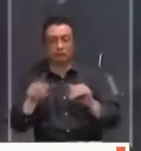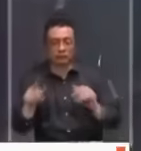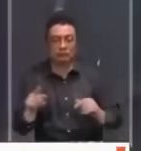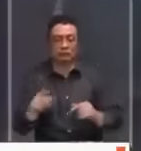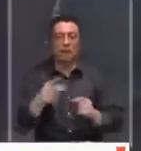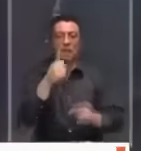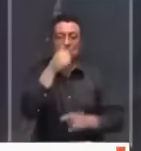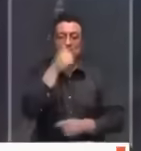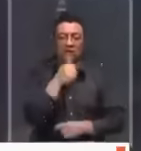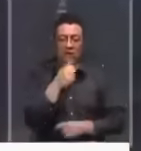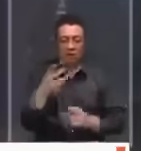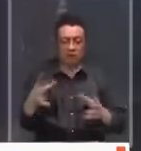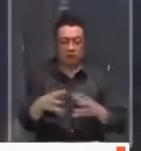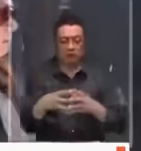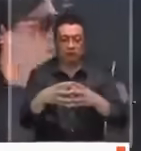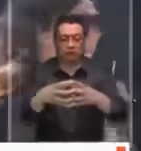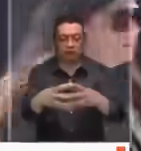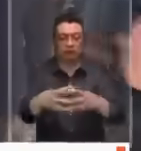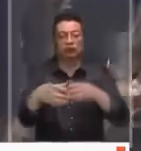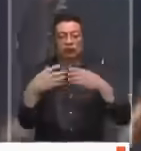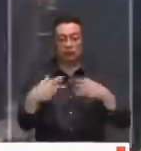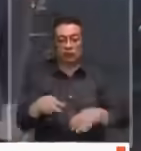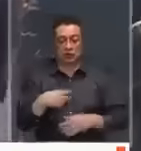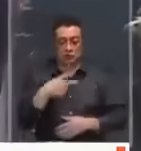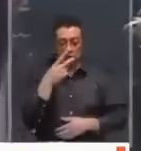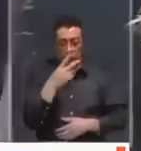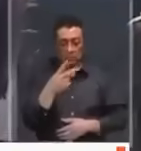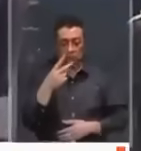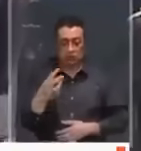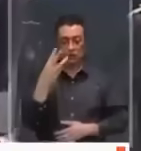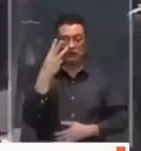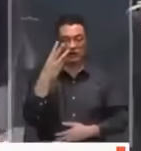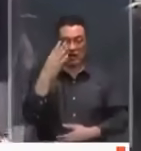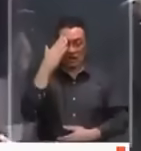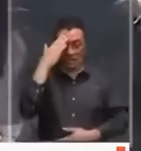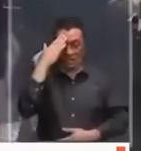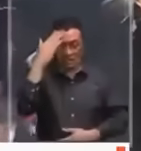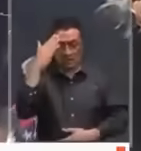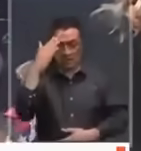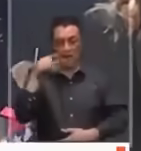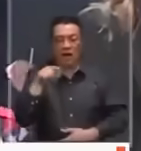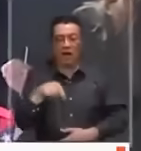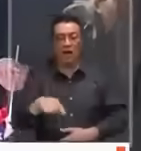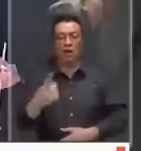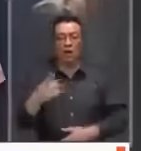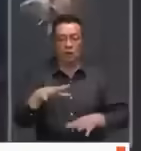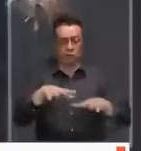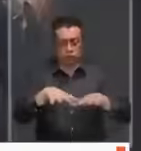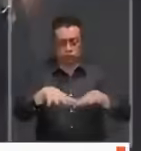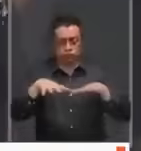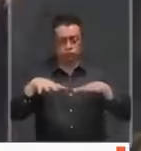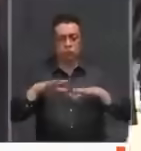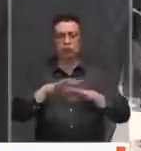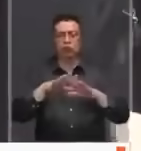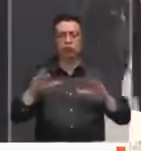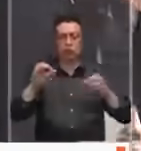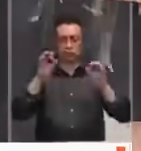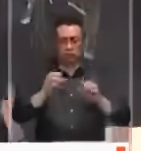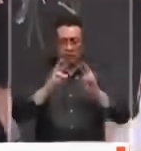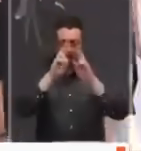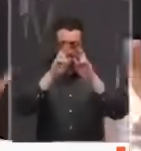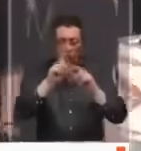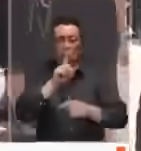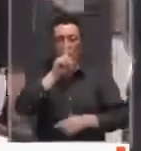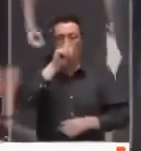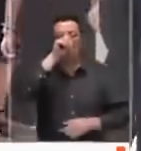forma privada. Sí. Y hemos sido testigos durante estos tres días de un acto absolutamente republicano y que se llevó